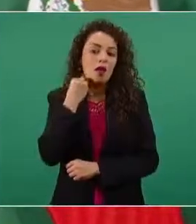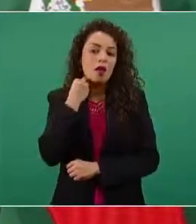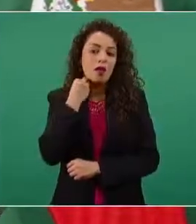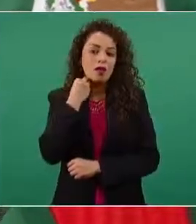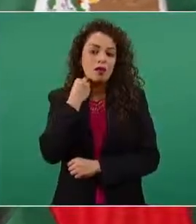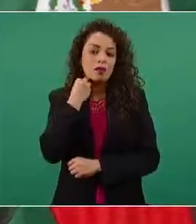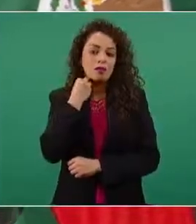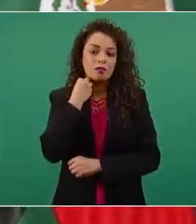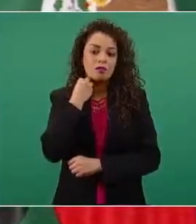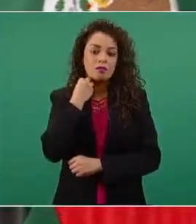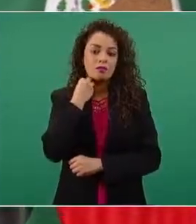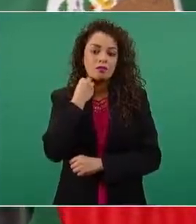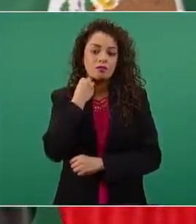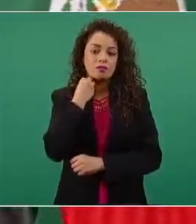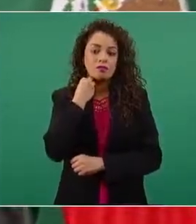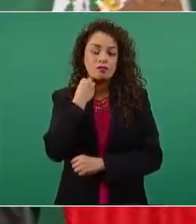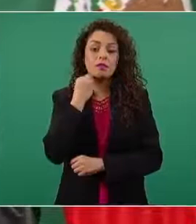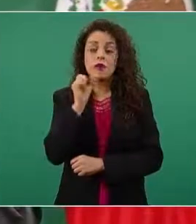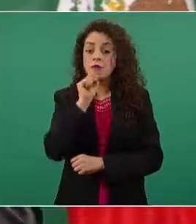algunos